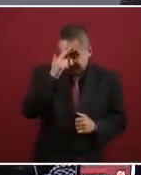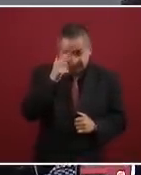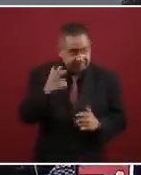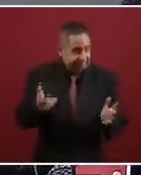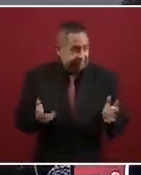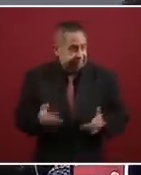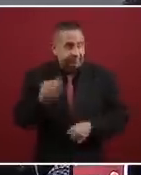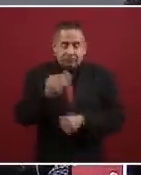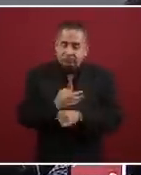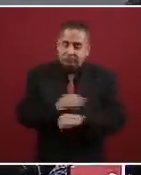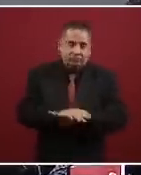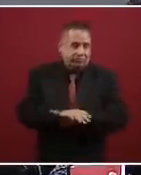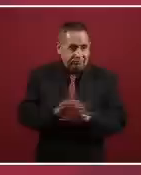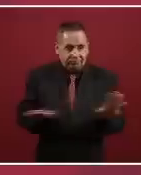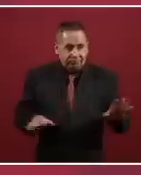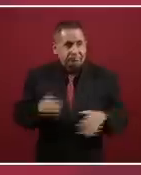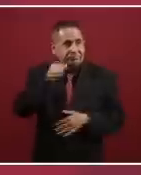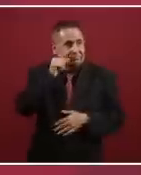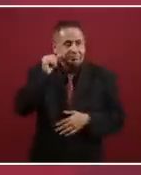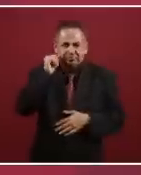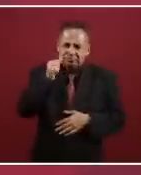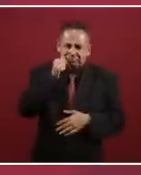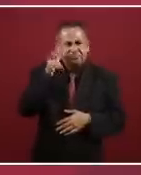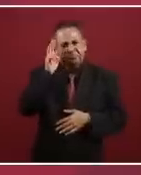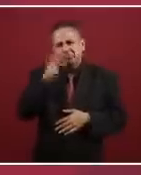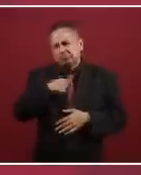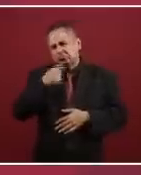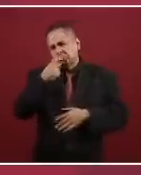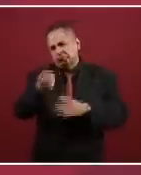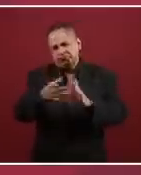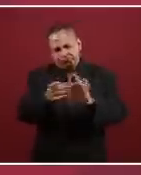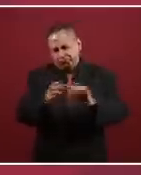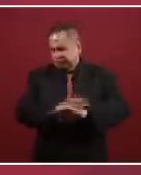Ya no hay, ayer lo dije, antier.